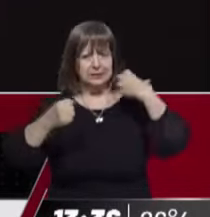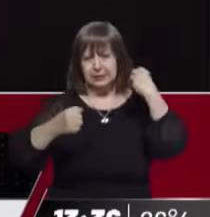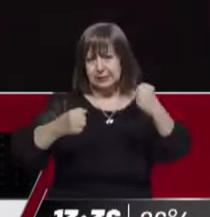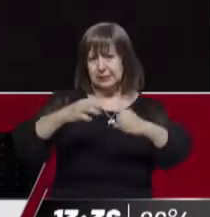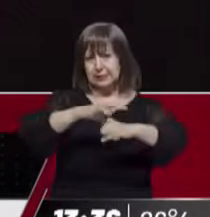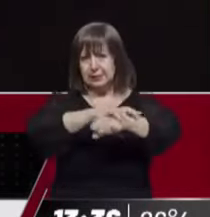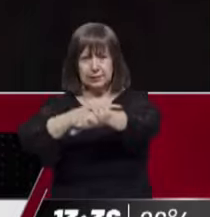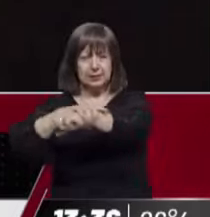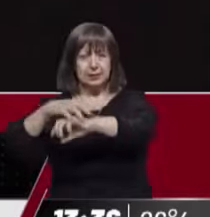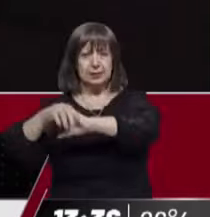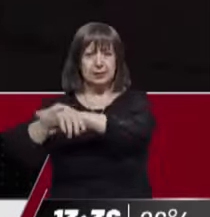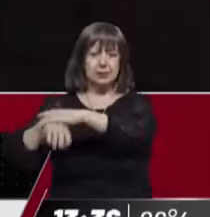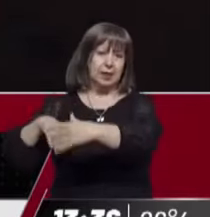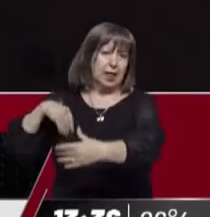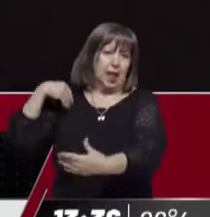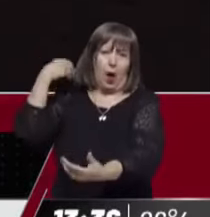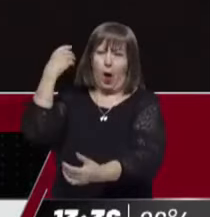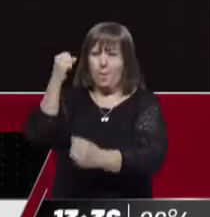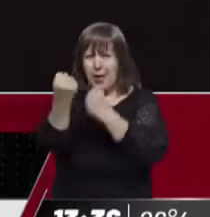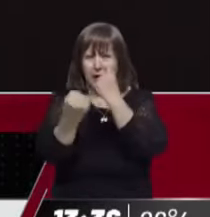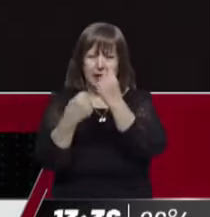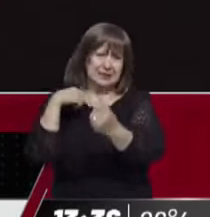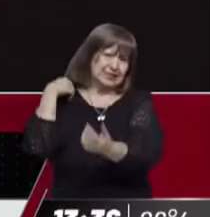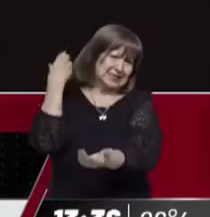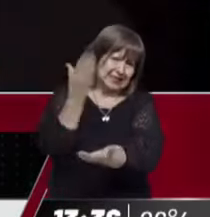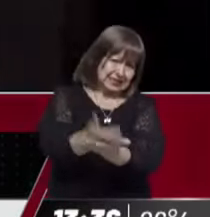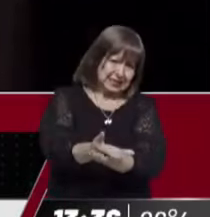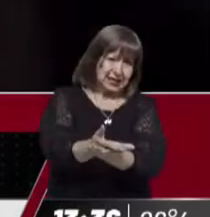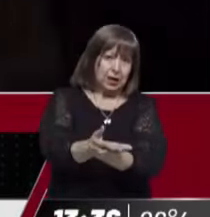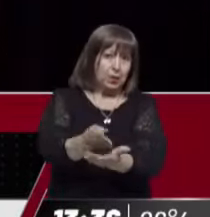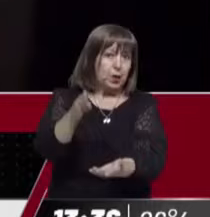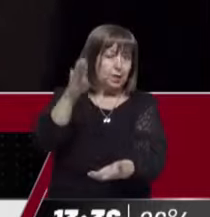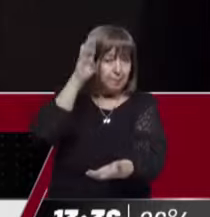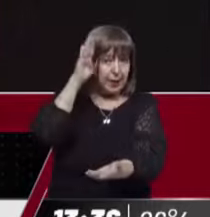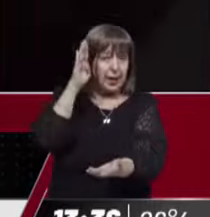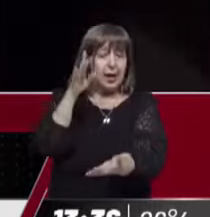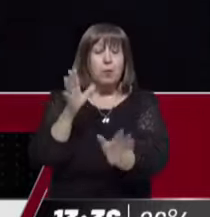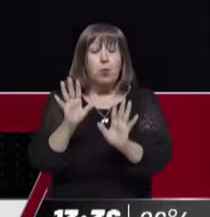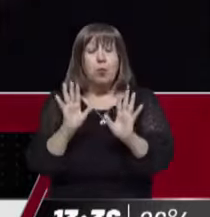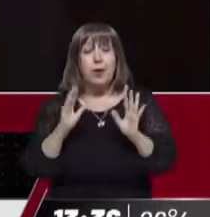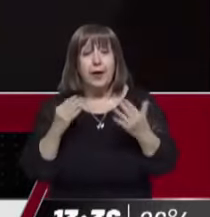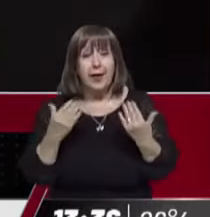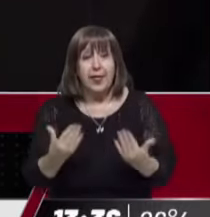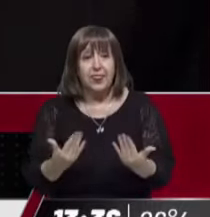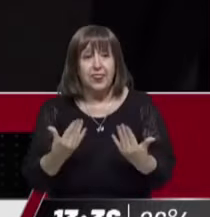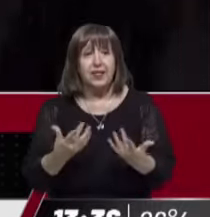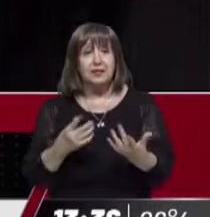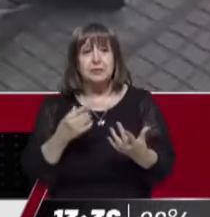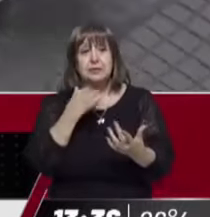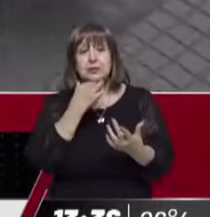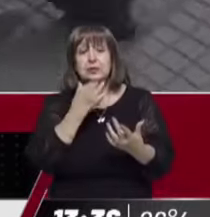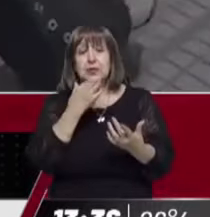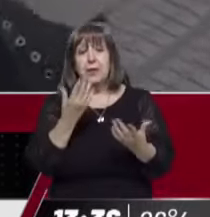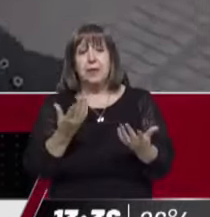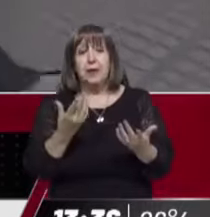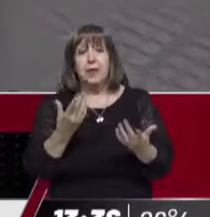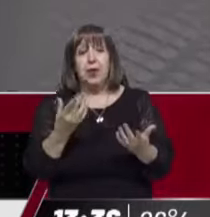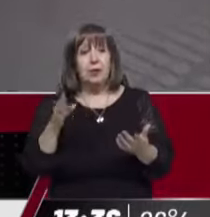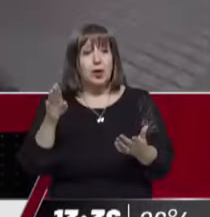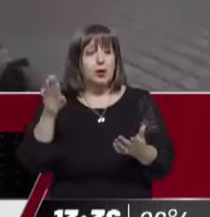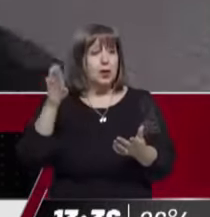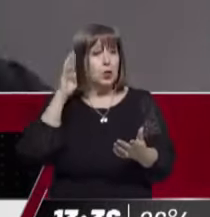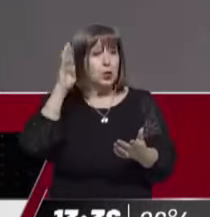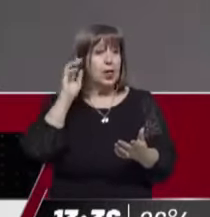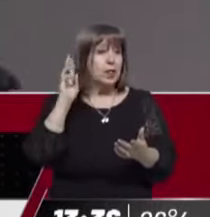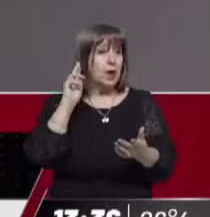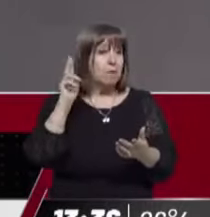otra. Y en un momento una de ellas cae al piso y la verdad que uno no sabe qué pasó, porque cae de una manera que todos se asombran hasta por el ruido que